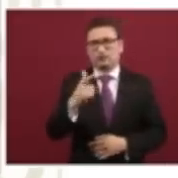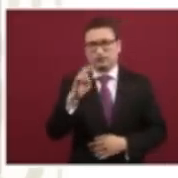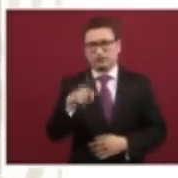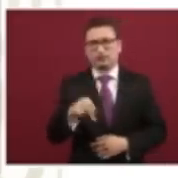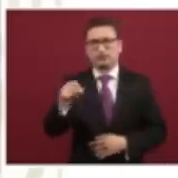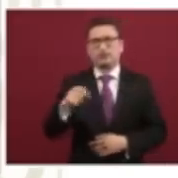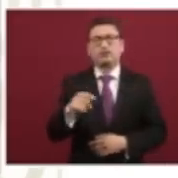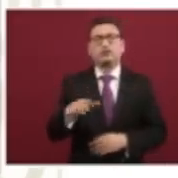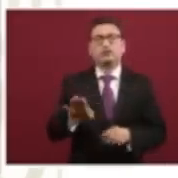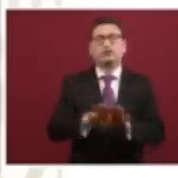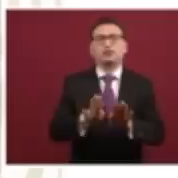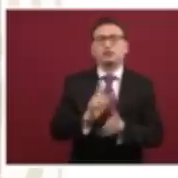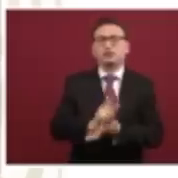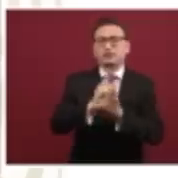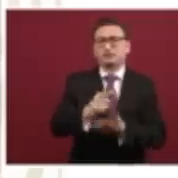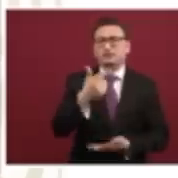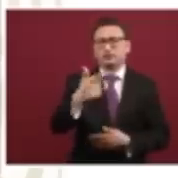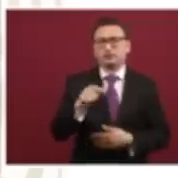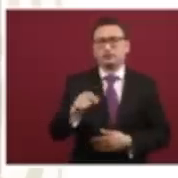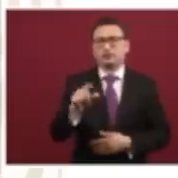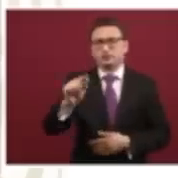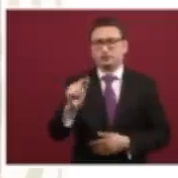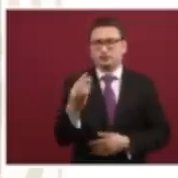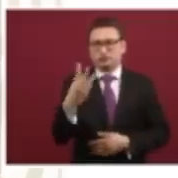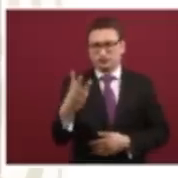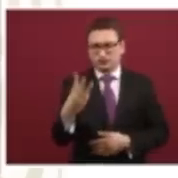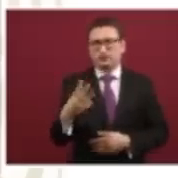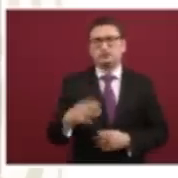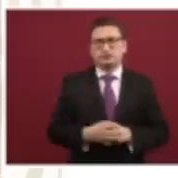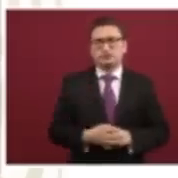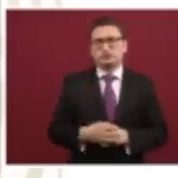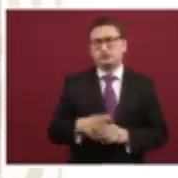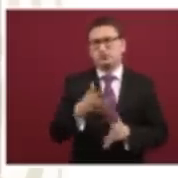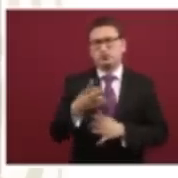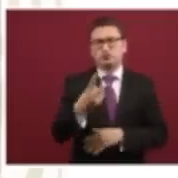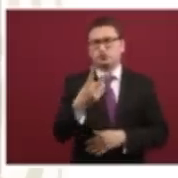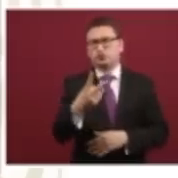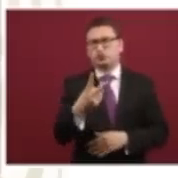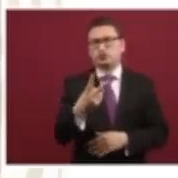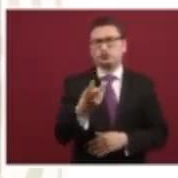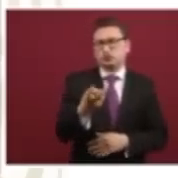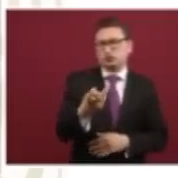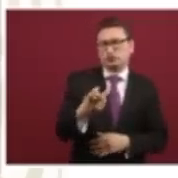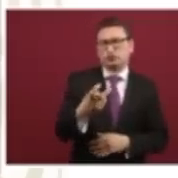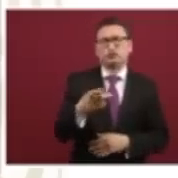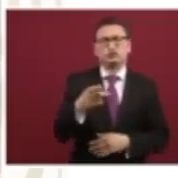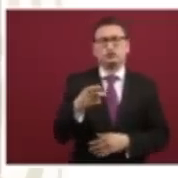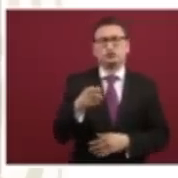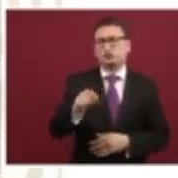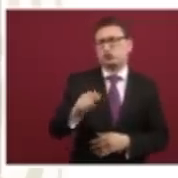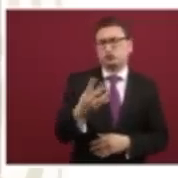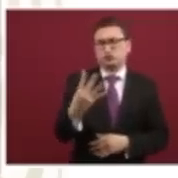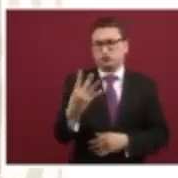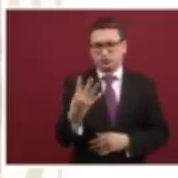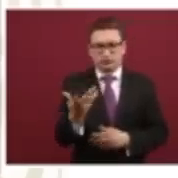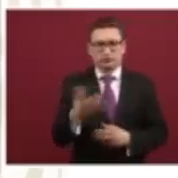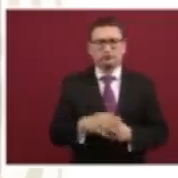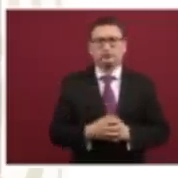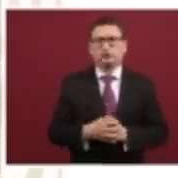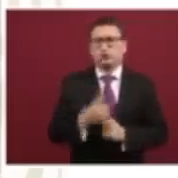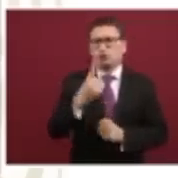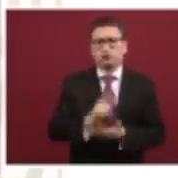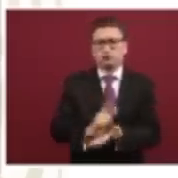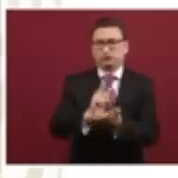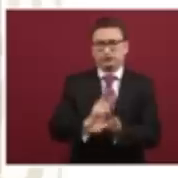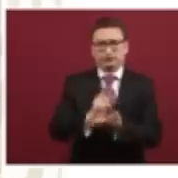de 7 pesos 73 centavos, un margen de 2 pesos 4 centavos por litro. Estos